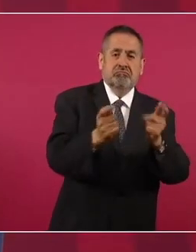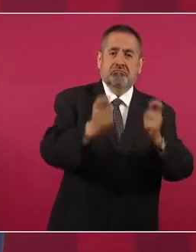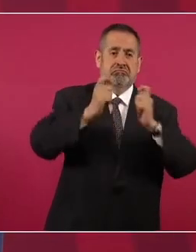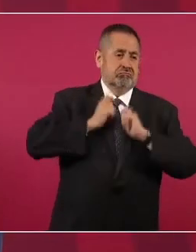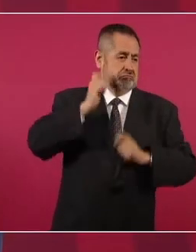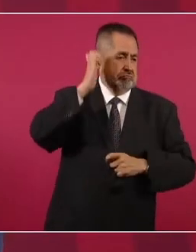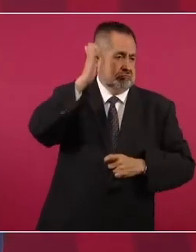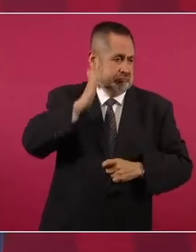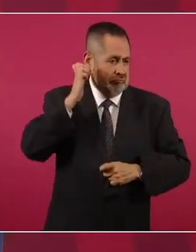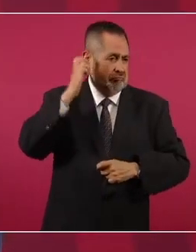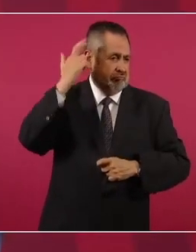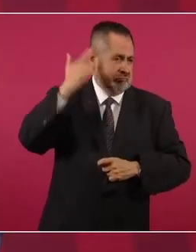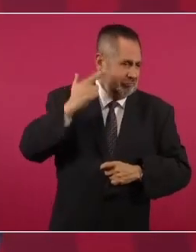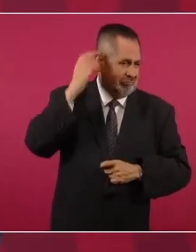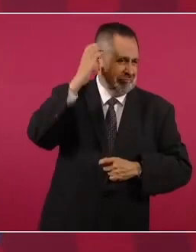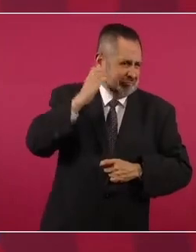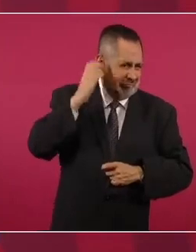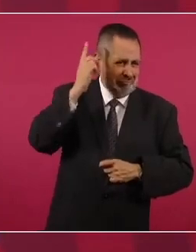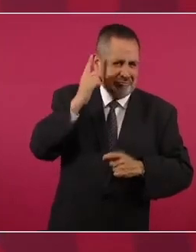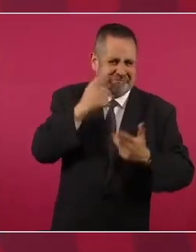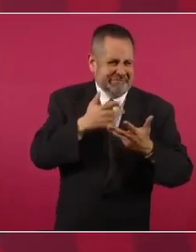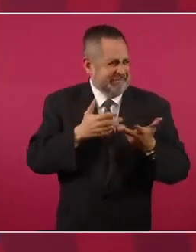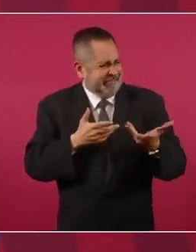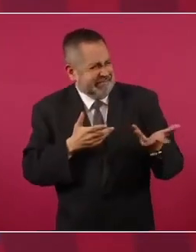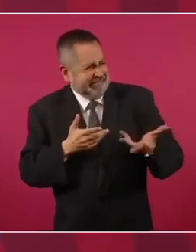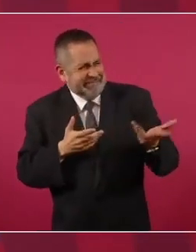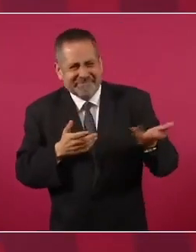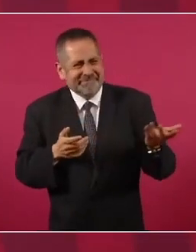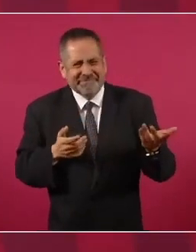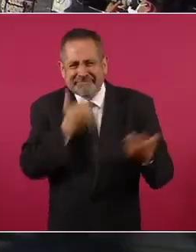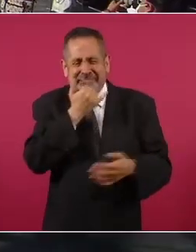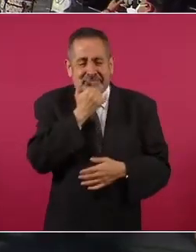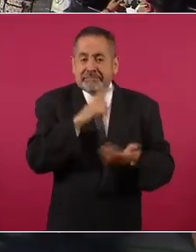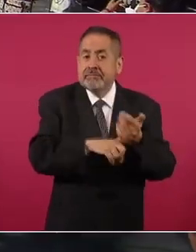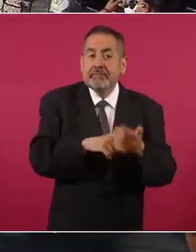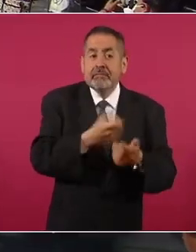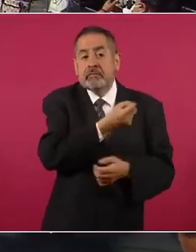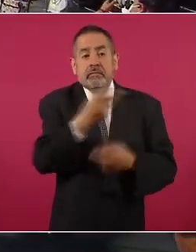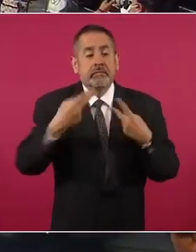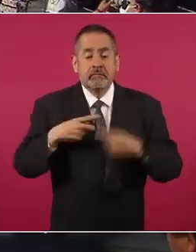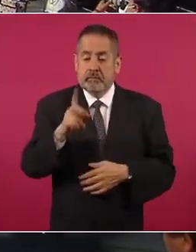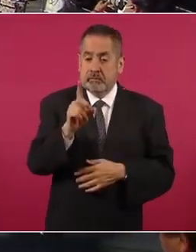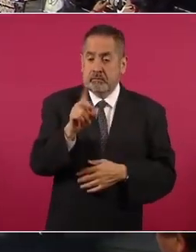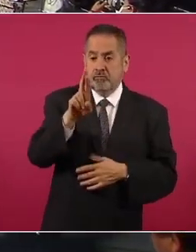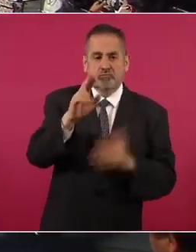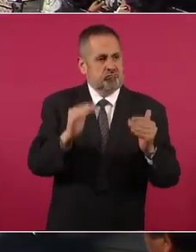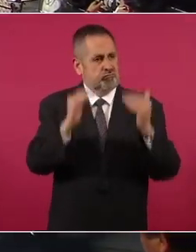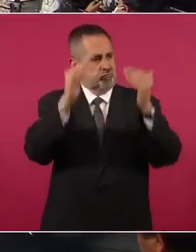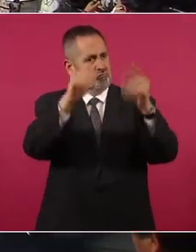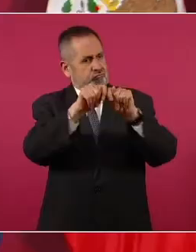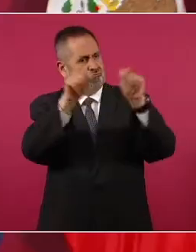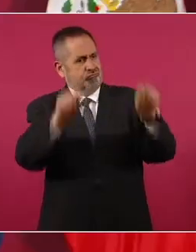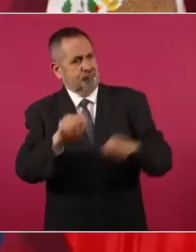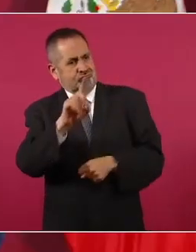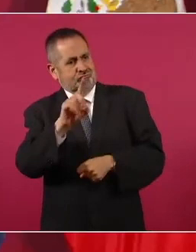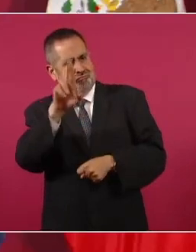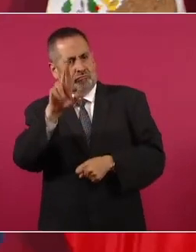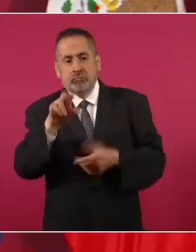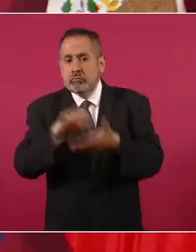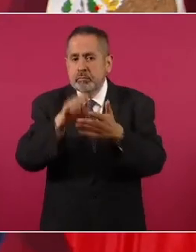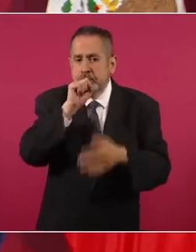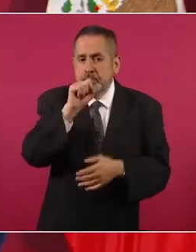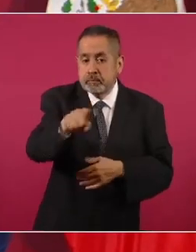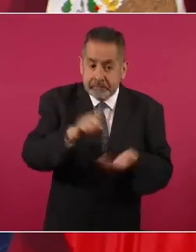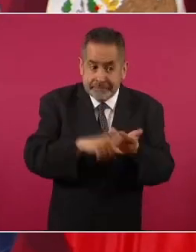Y hay gente que tiene doctorado, bueno, el